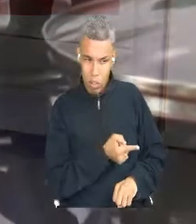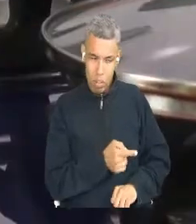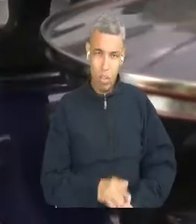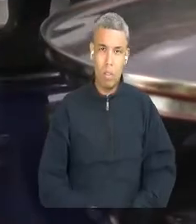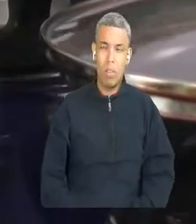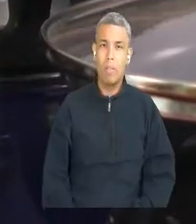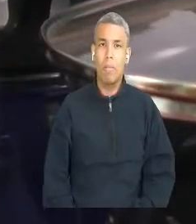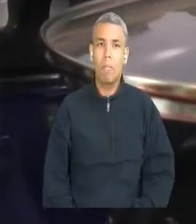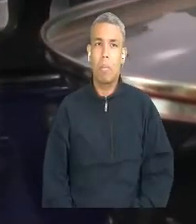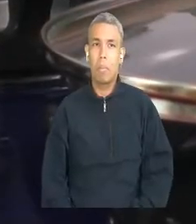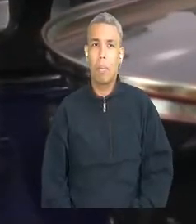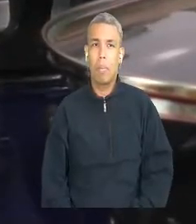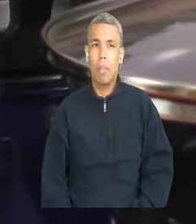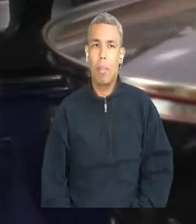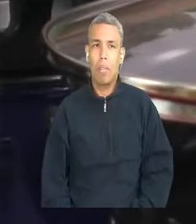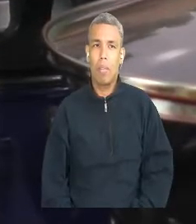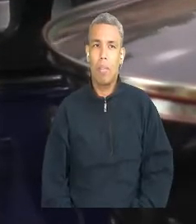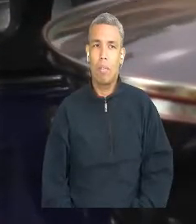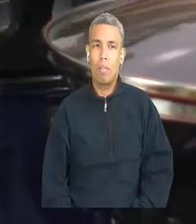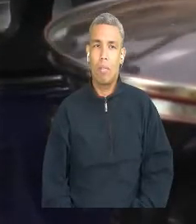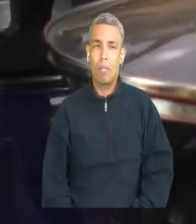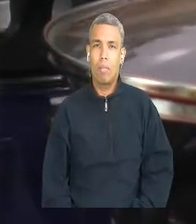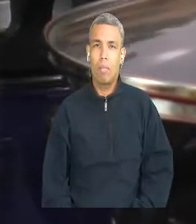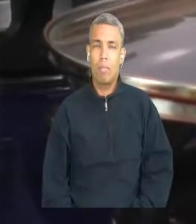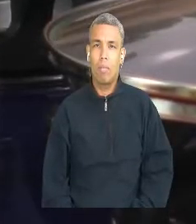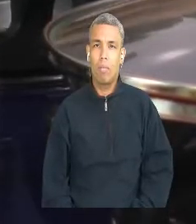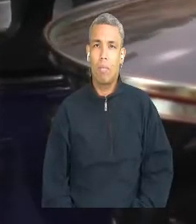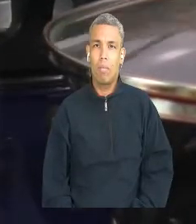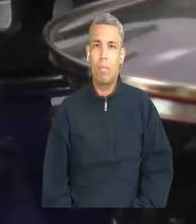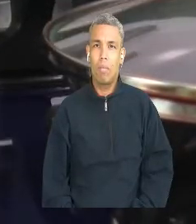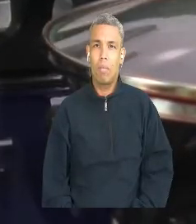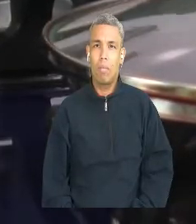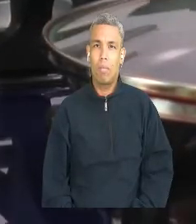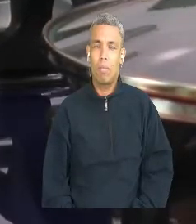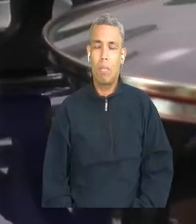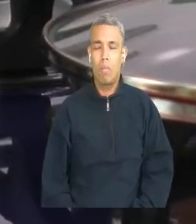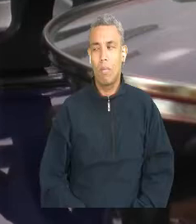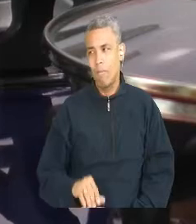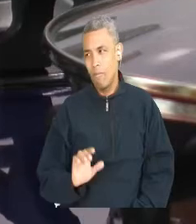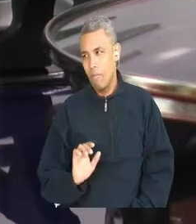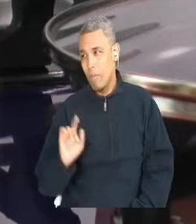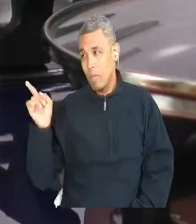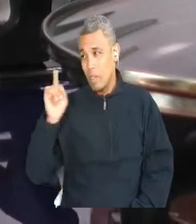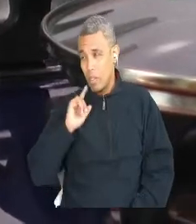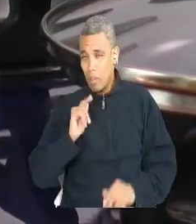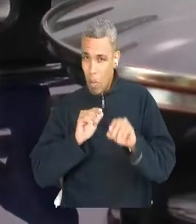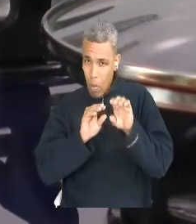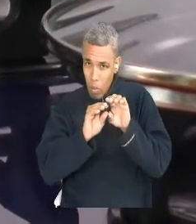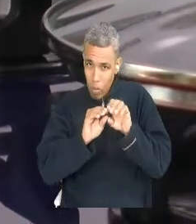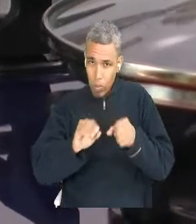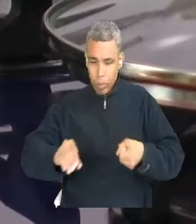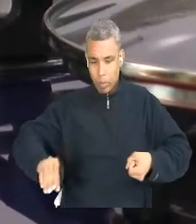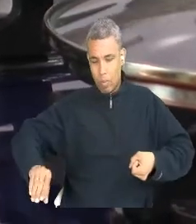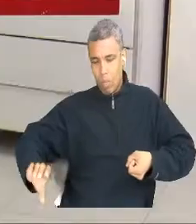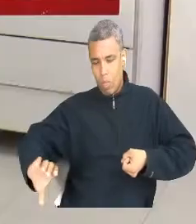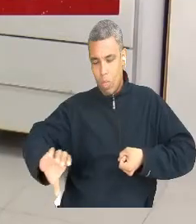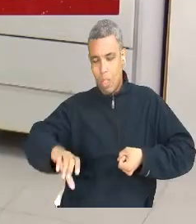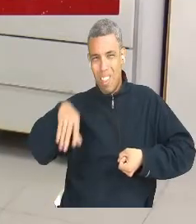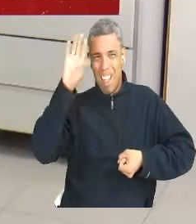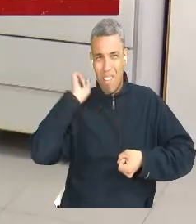si atinas a lo que a mí me pasa. A ver, si de pronto no me equivoco, cuando usted lo hace grueso, no puede hacer esto.